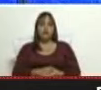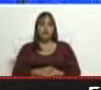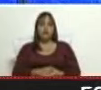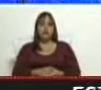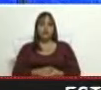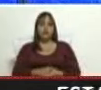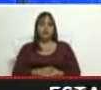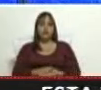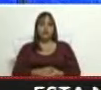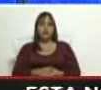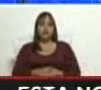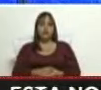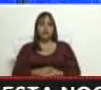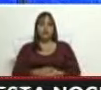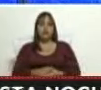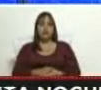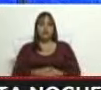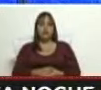Aquí está.